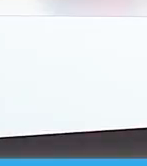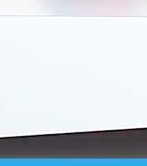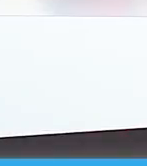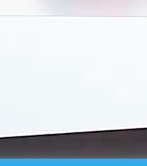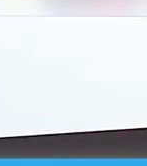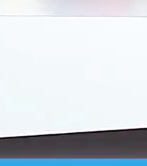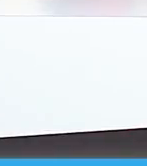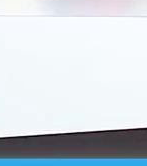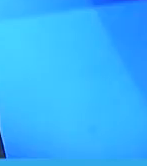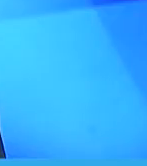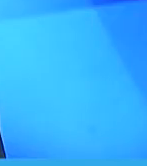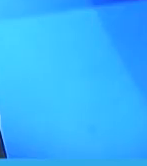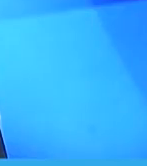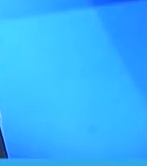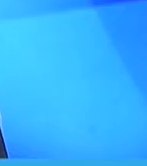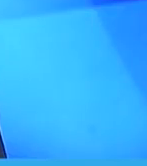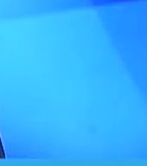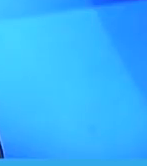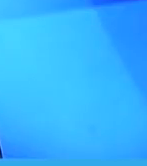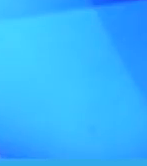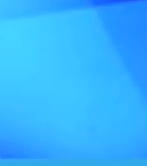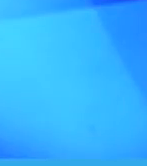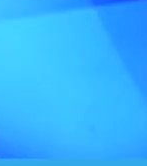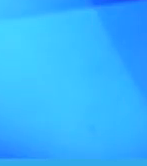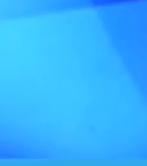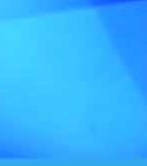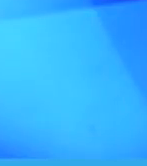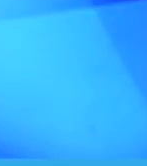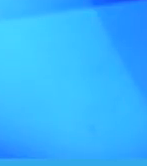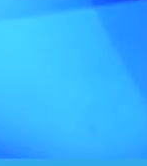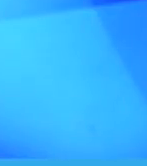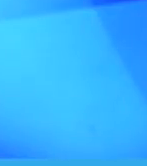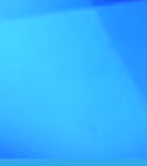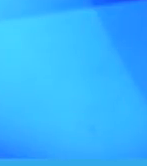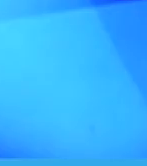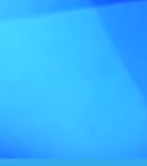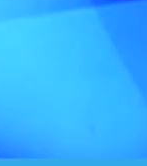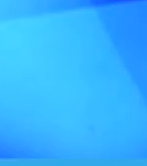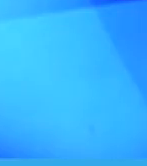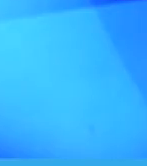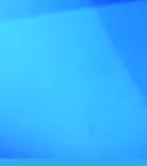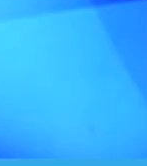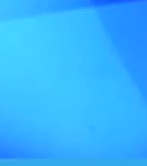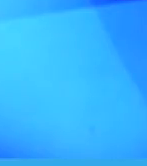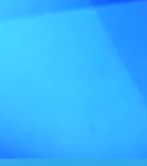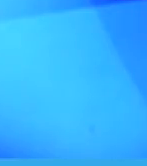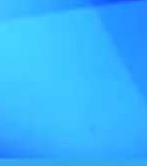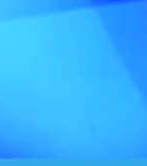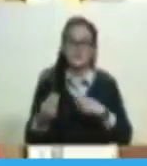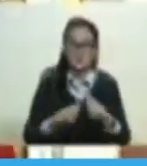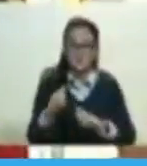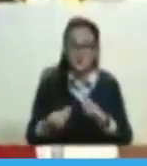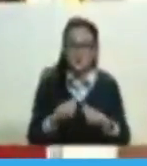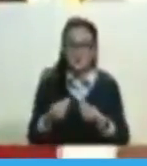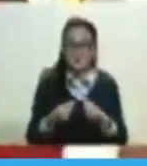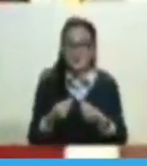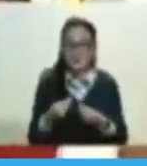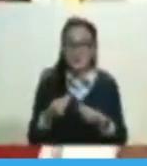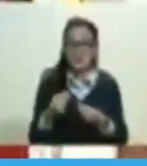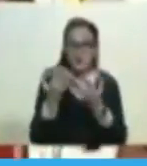Buenas tardes, Katy Dolande. Y si ustedes quieren, podemos verlo. Porque en este momento, hace nada más dos, tres minutos,